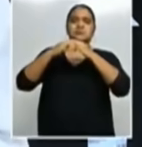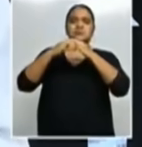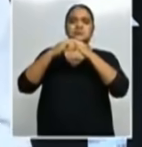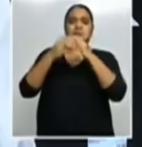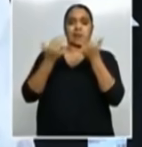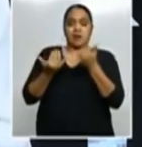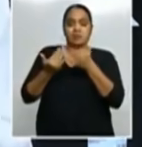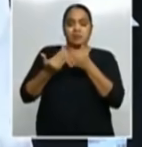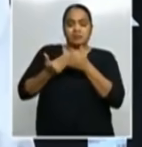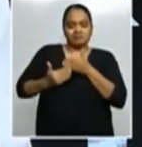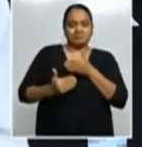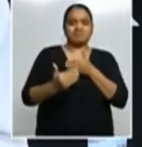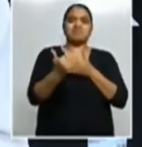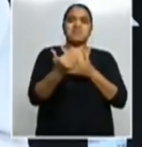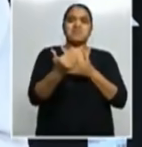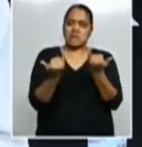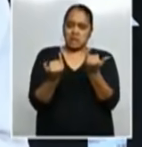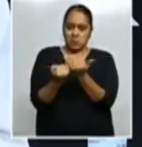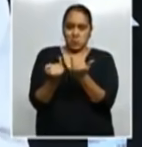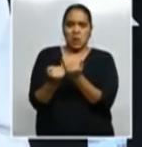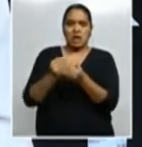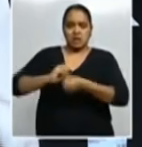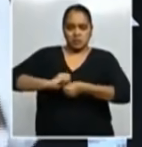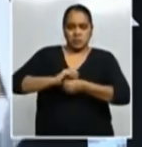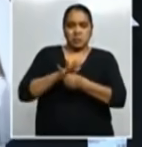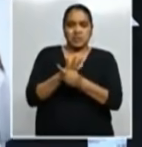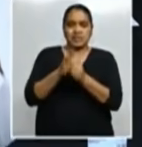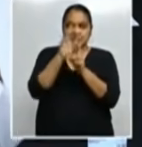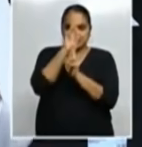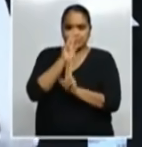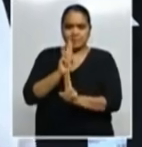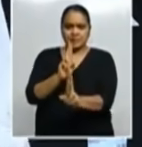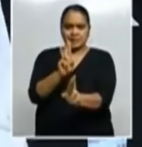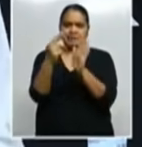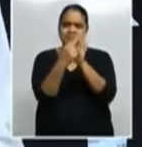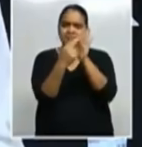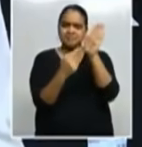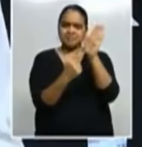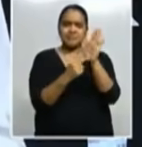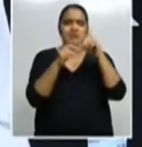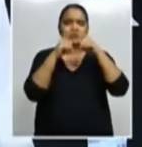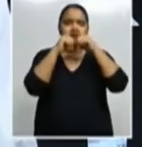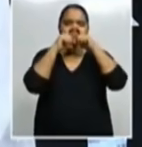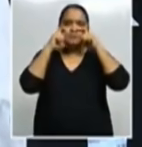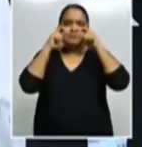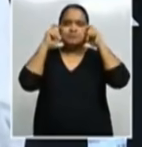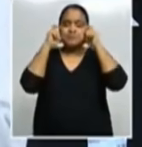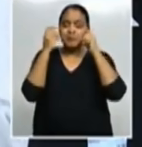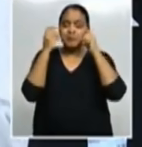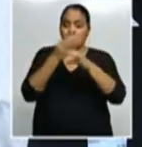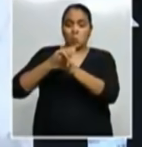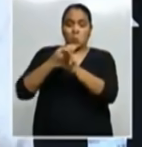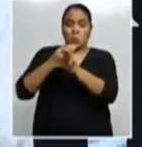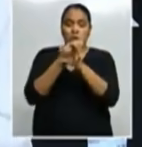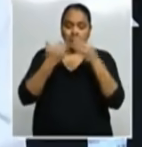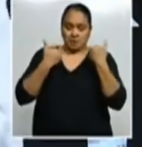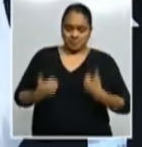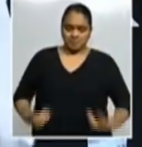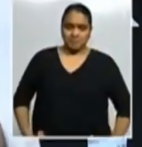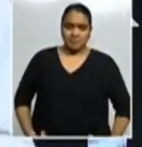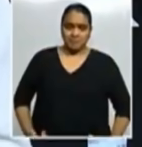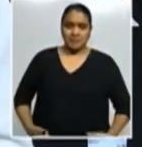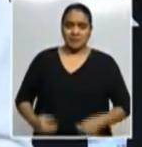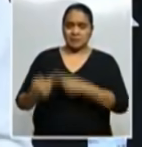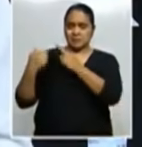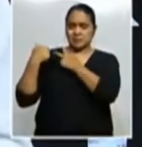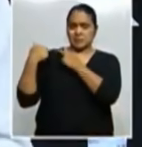respetar las medidas de bioseguridad. Debemos de ser responsables en lo personal, con la familia y